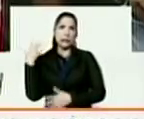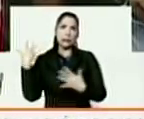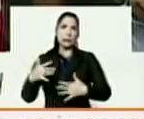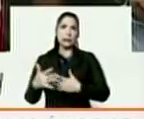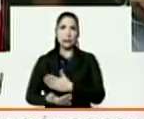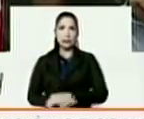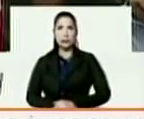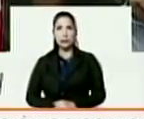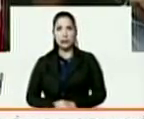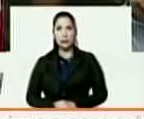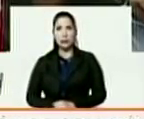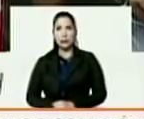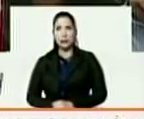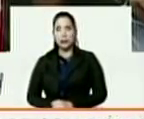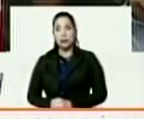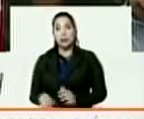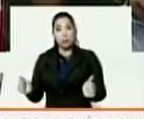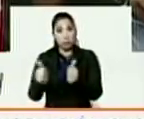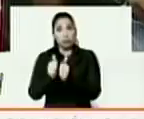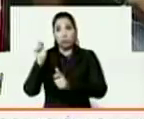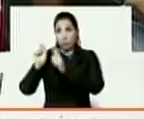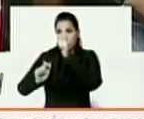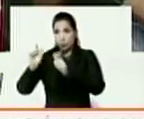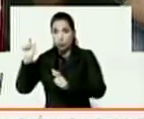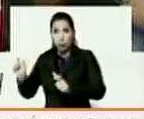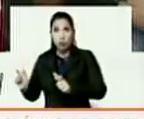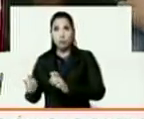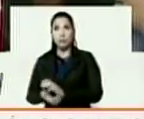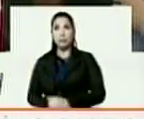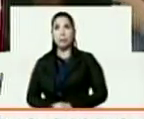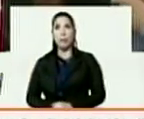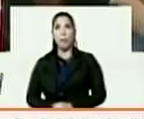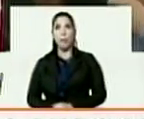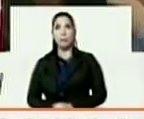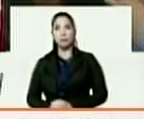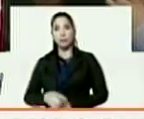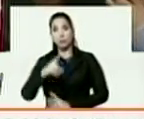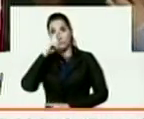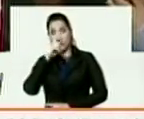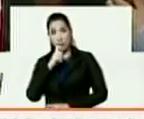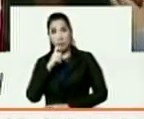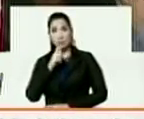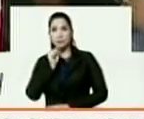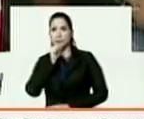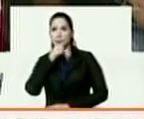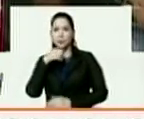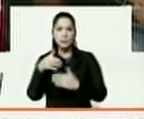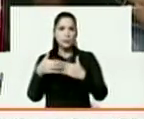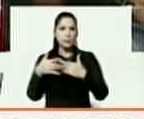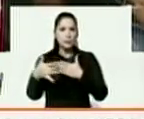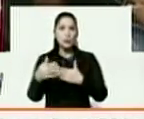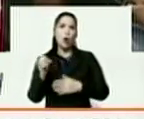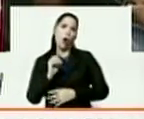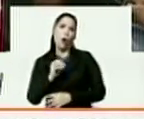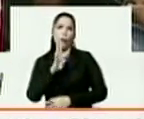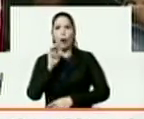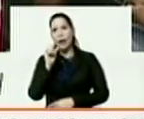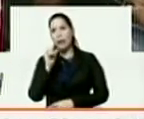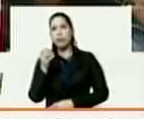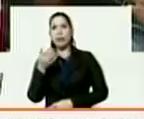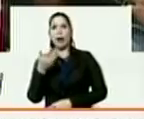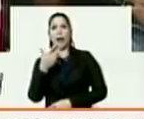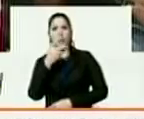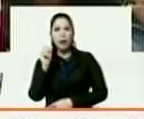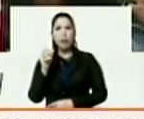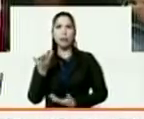con las personas de edad avanzada muy avanzada que decidieron